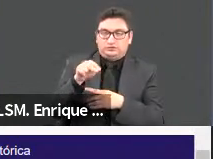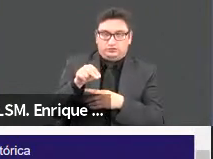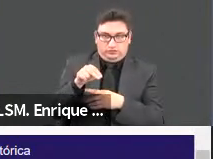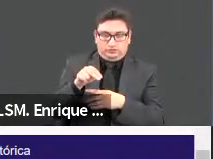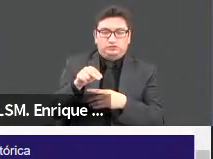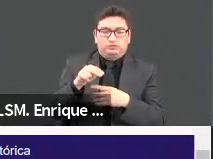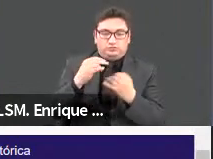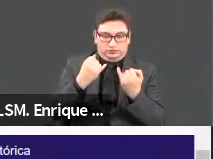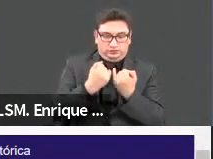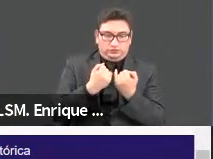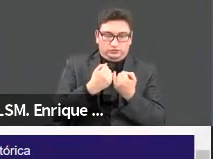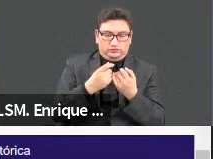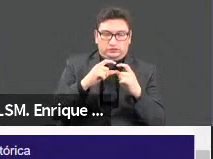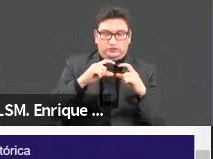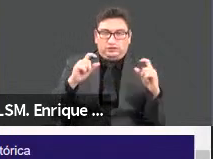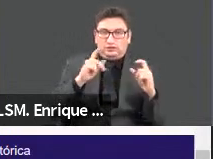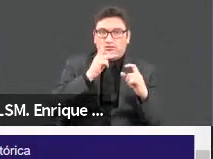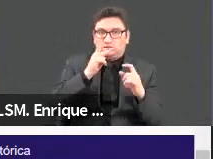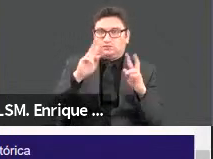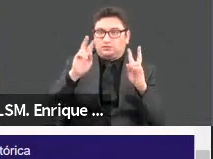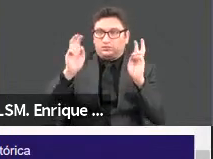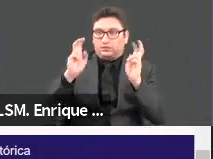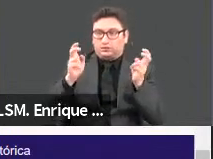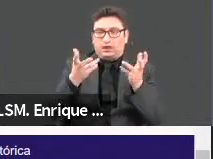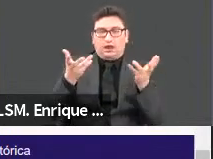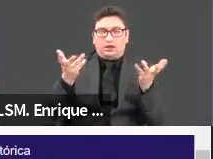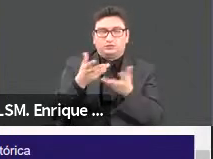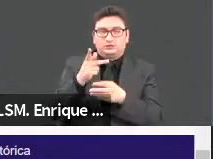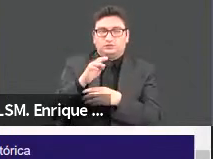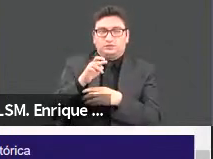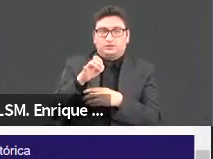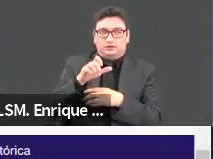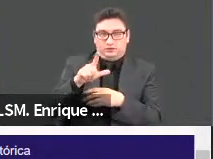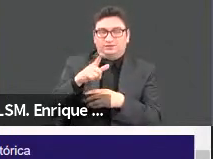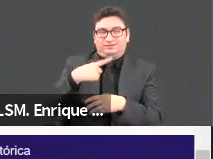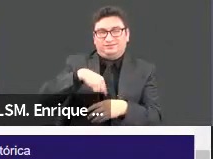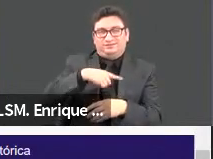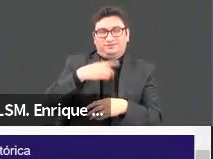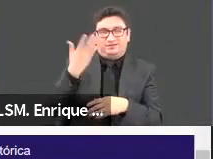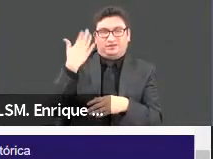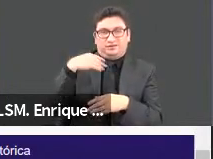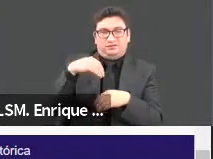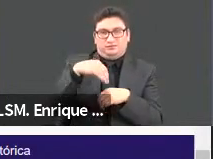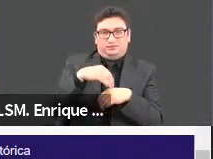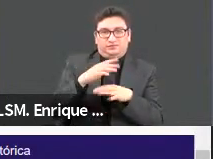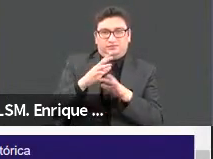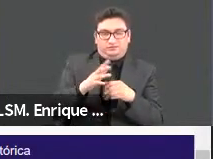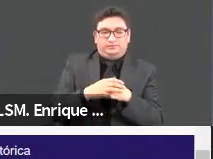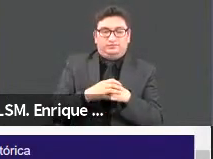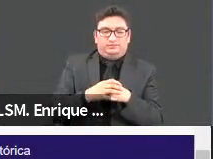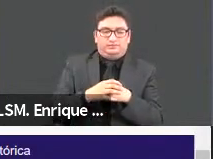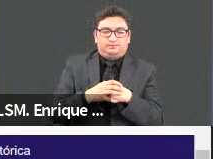Y la frase acción penal como requisito que nosotros solicitamos.